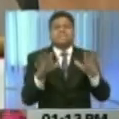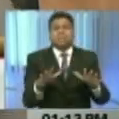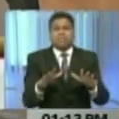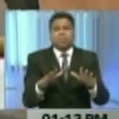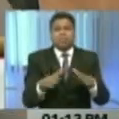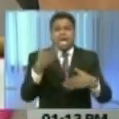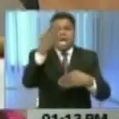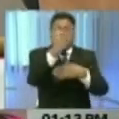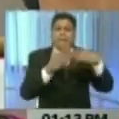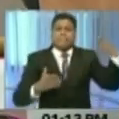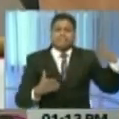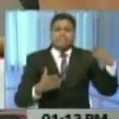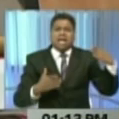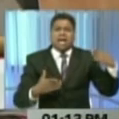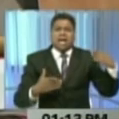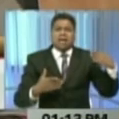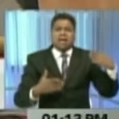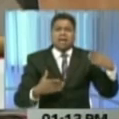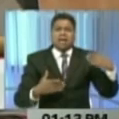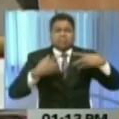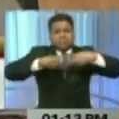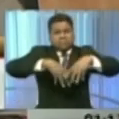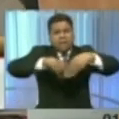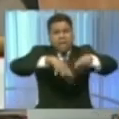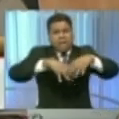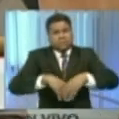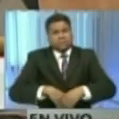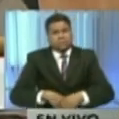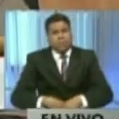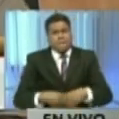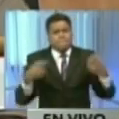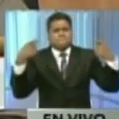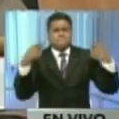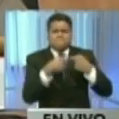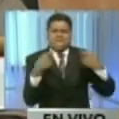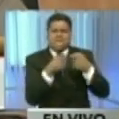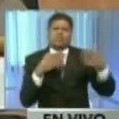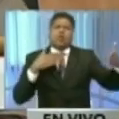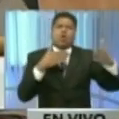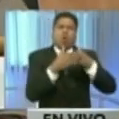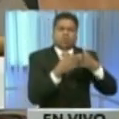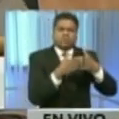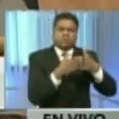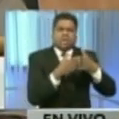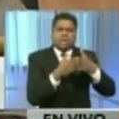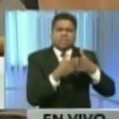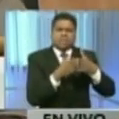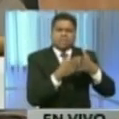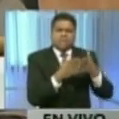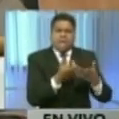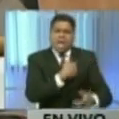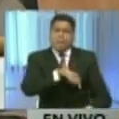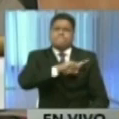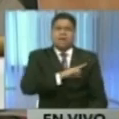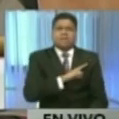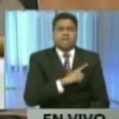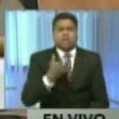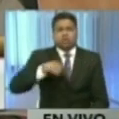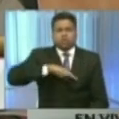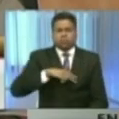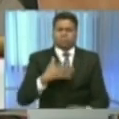ejército peleando contra el Imperio Español, y dichosos estamos y gustosos de perder la otra